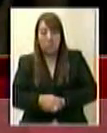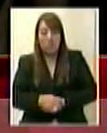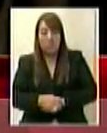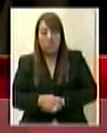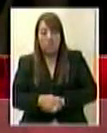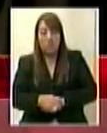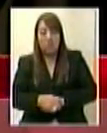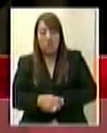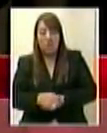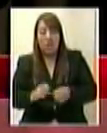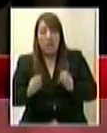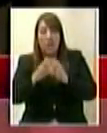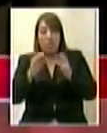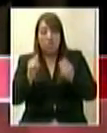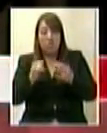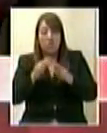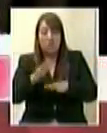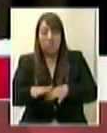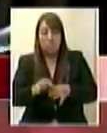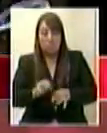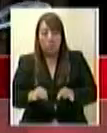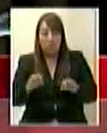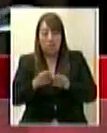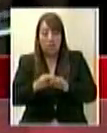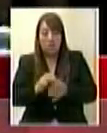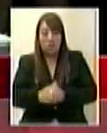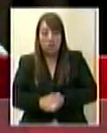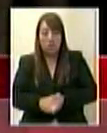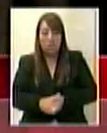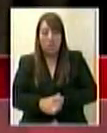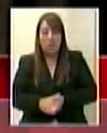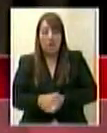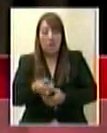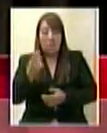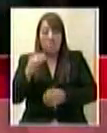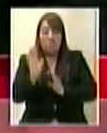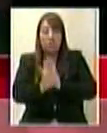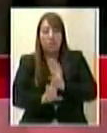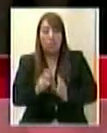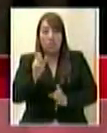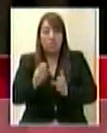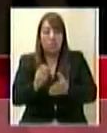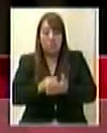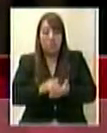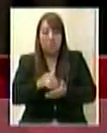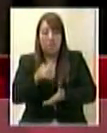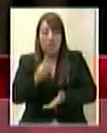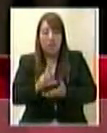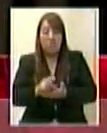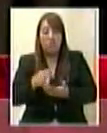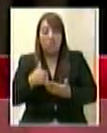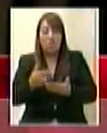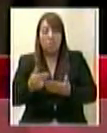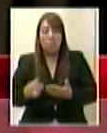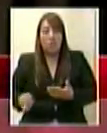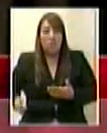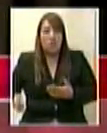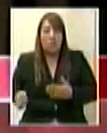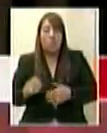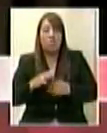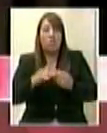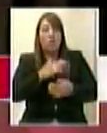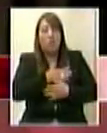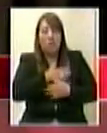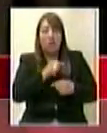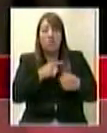ver el día de hoy y estemos dando un paso concreto para poder proteger a la población vulnerable de Lima. Yo les hago una invocación de todo